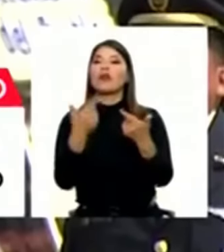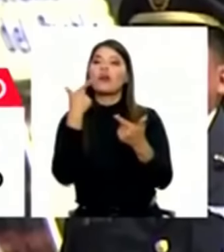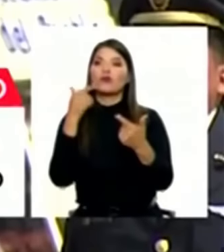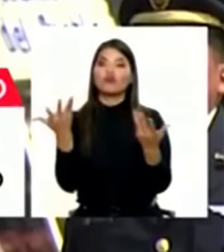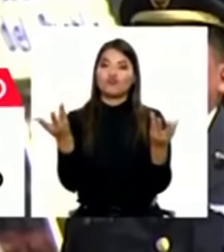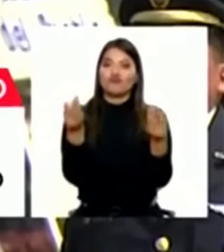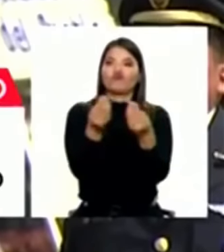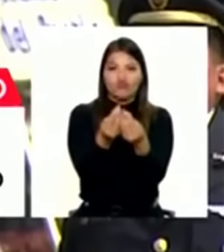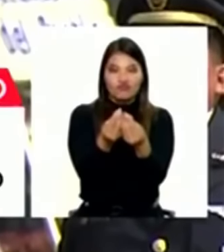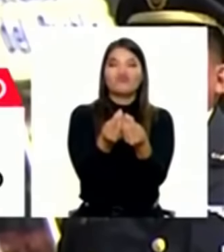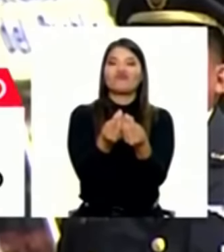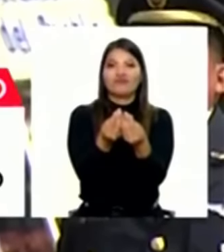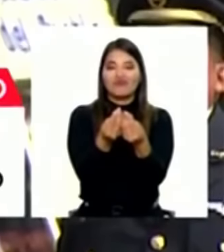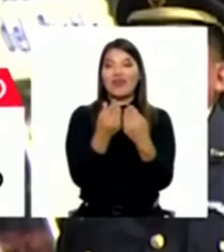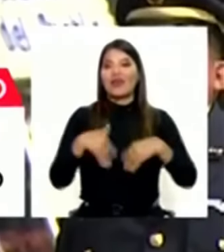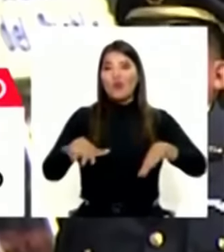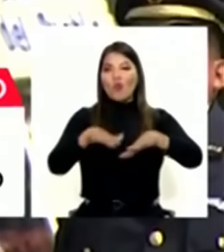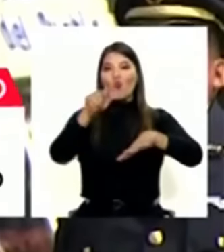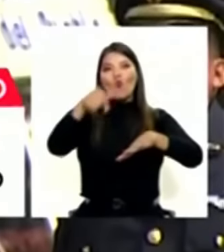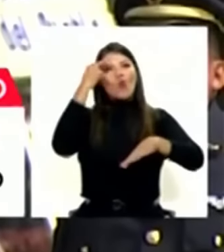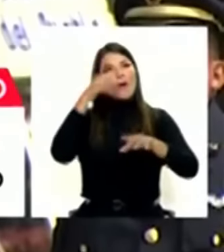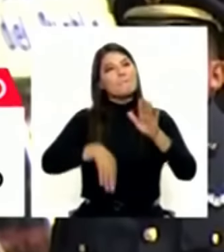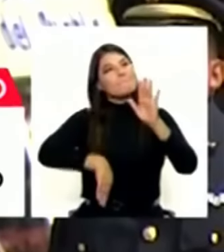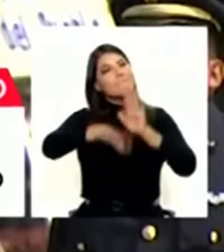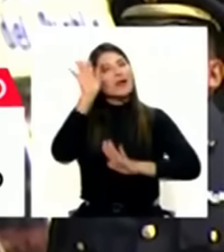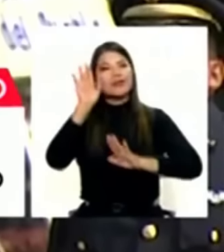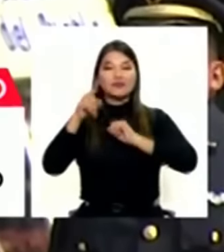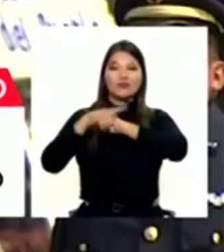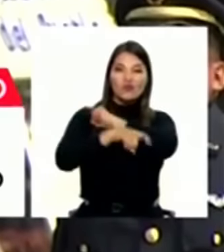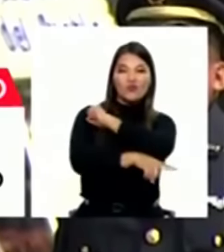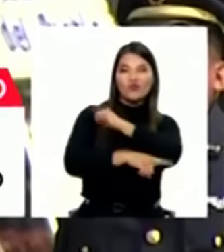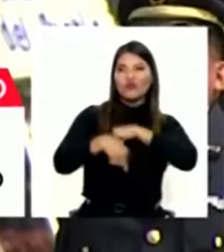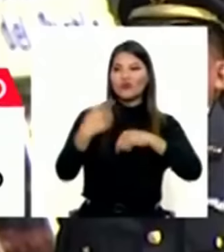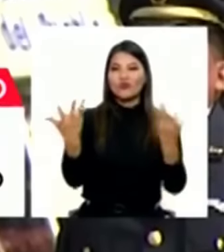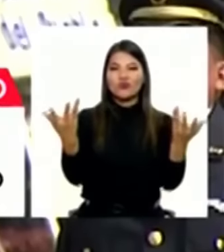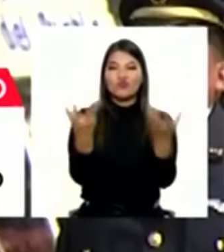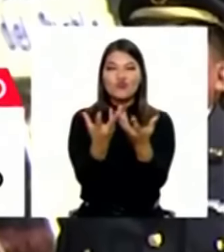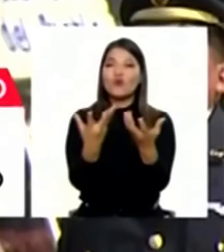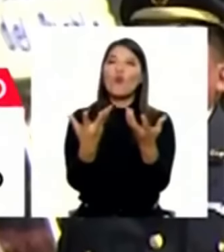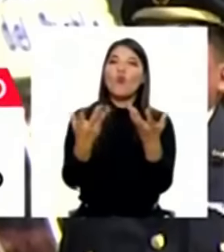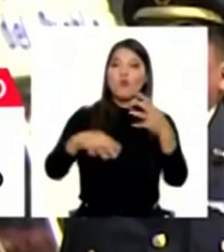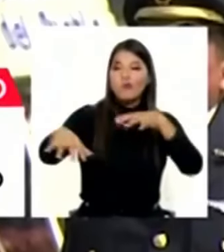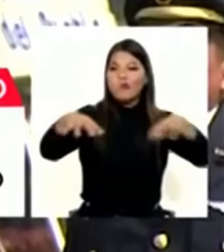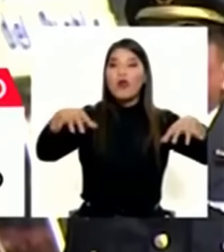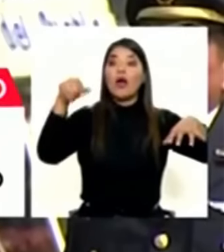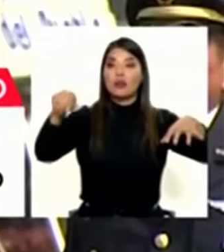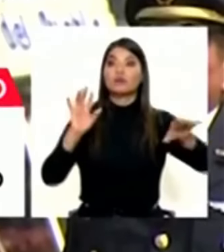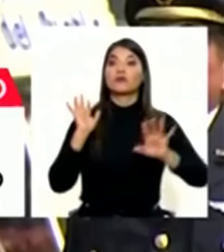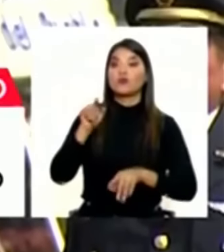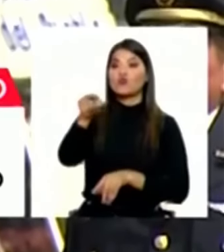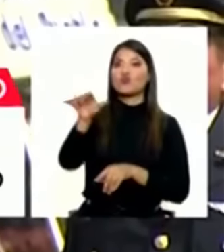quiso, sino por algo más profundo, de libre